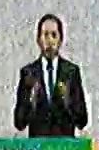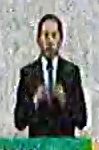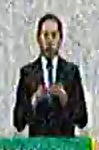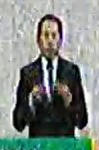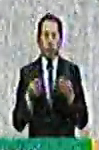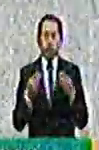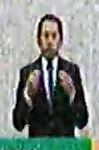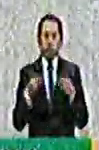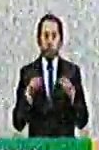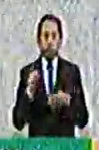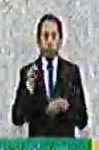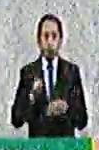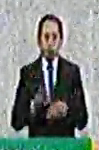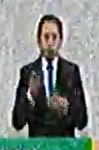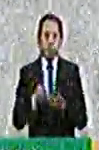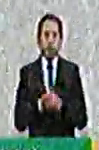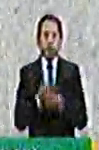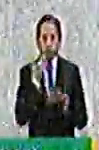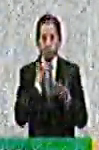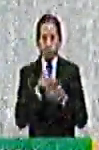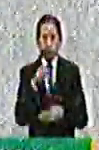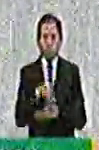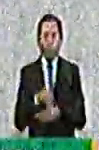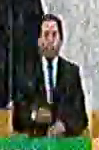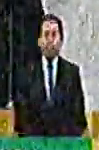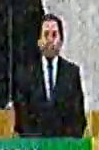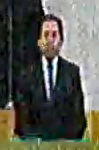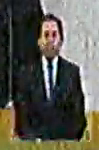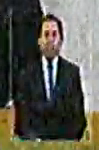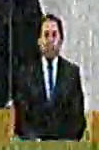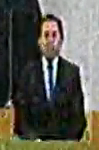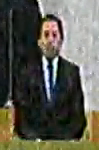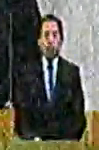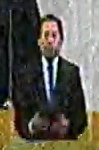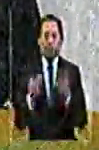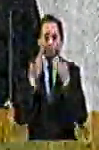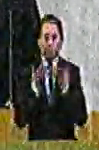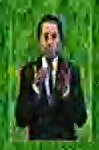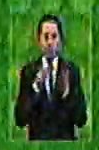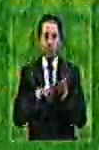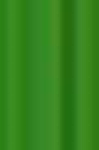reunión del Mercosur. Buenas noches. Gracias, era Ilsen Baco.